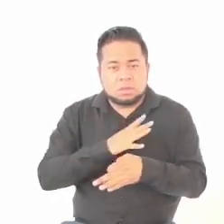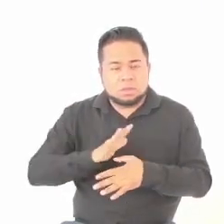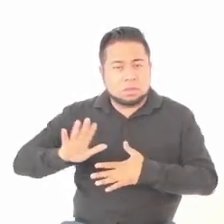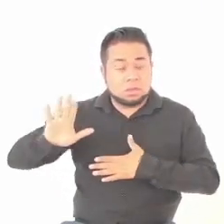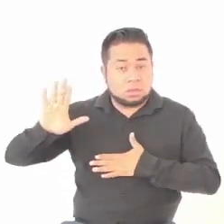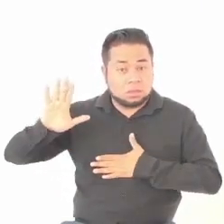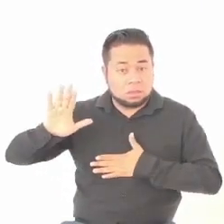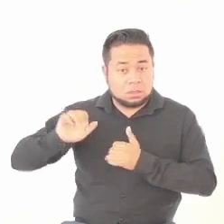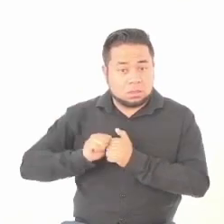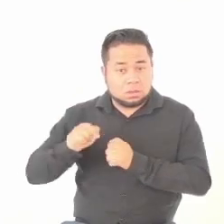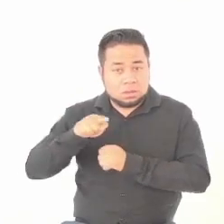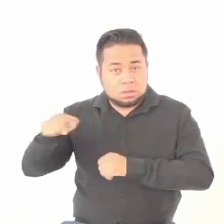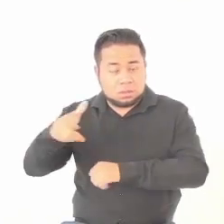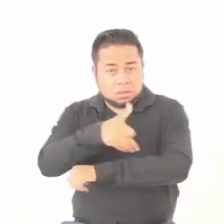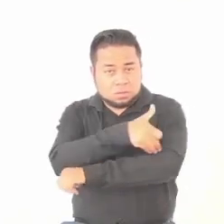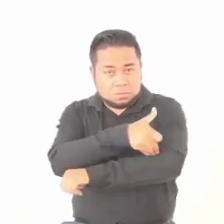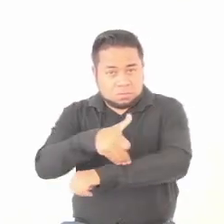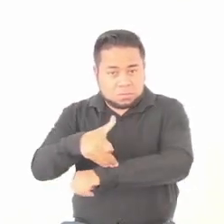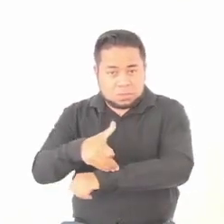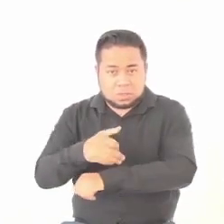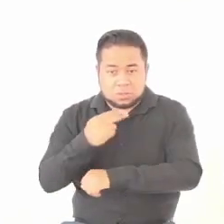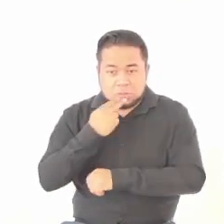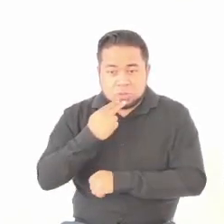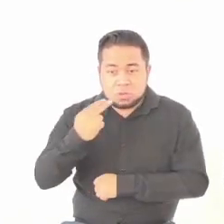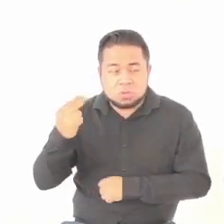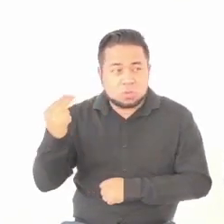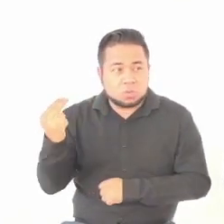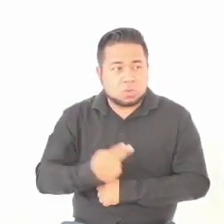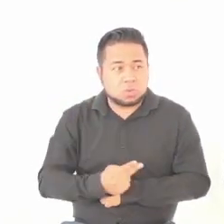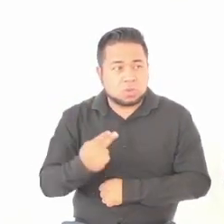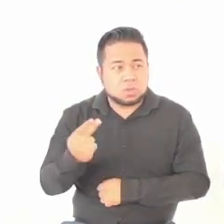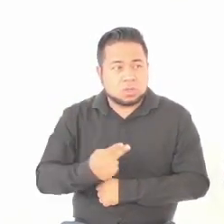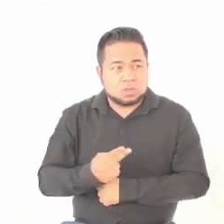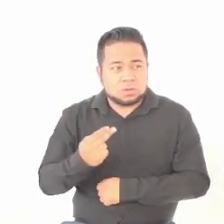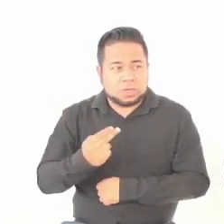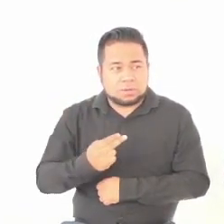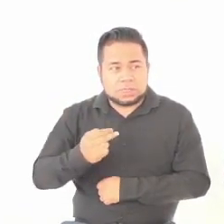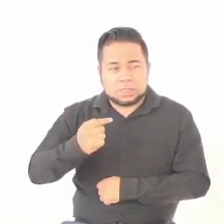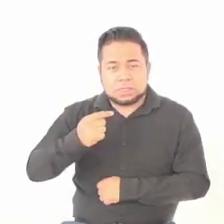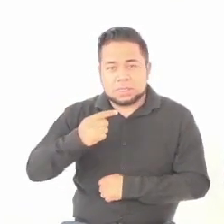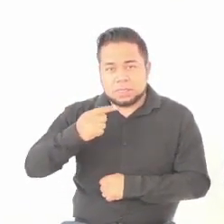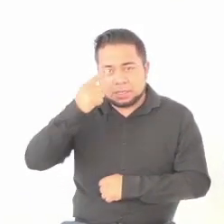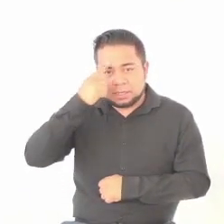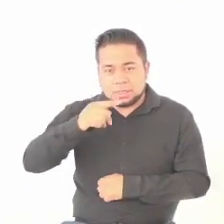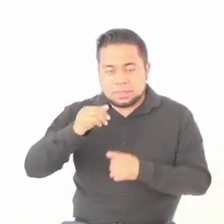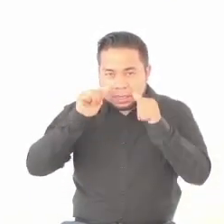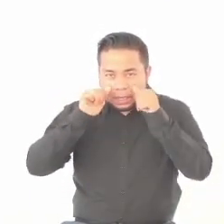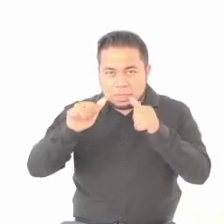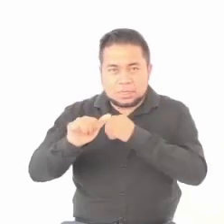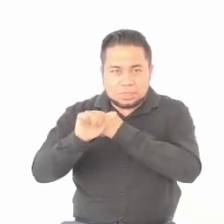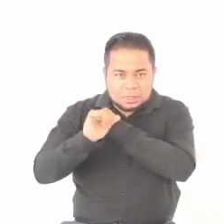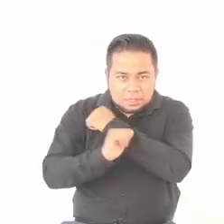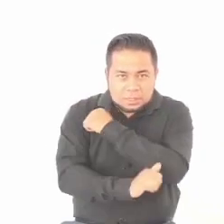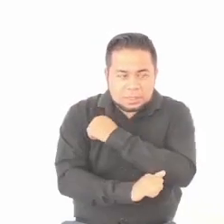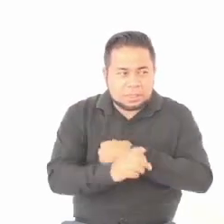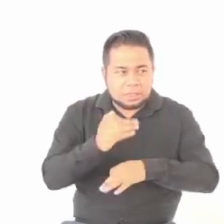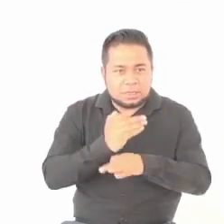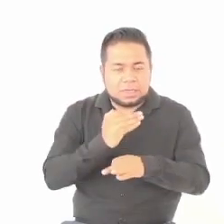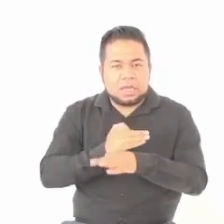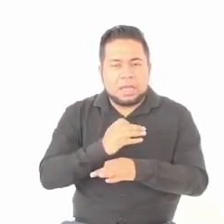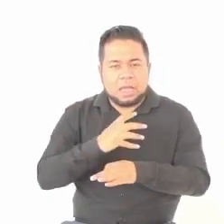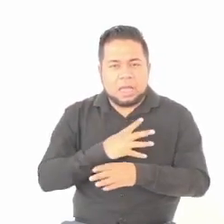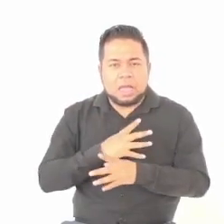un compromiso con estas familias que urgentemente necesitan la atención de cirugías. Ahorita están con